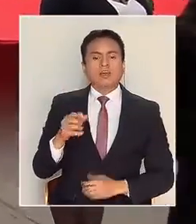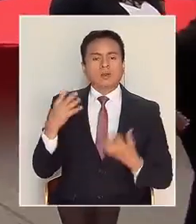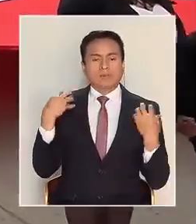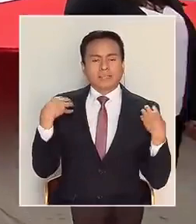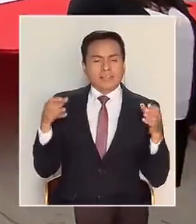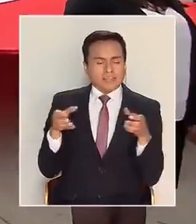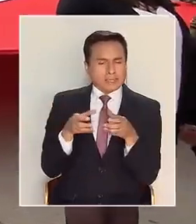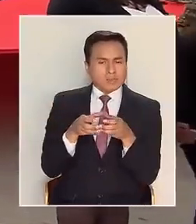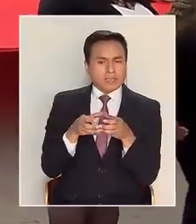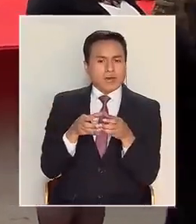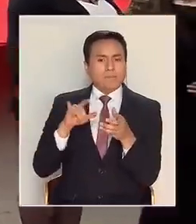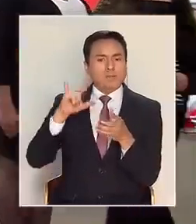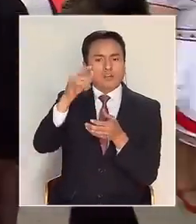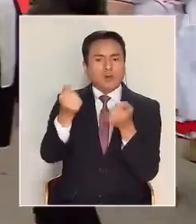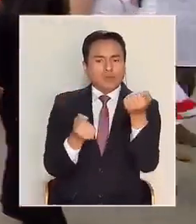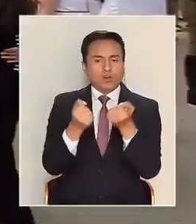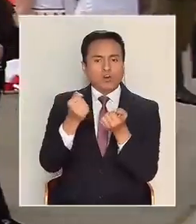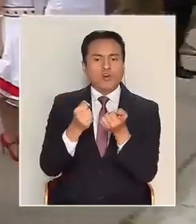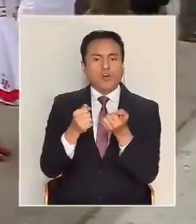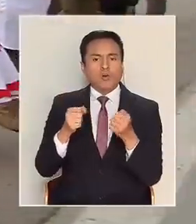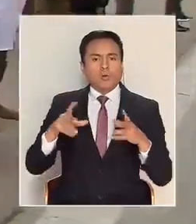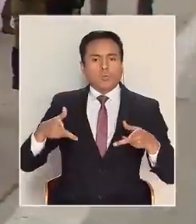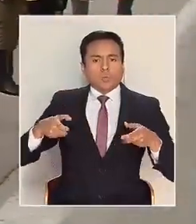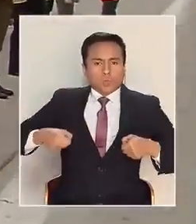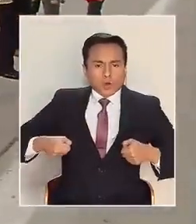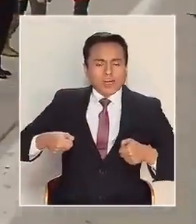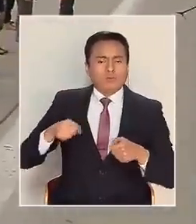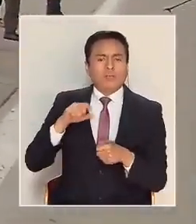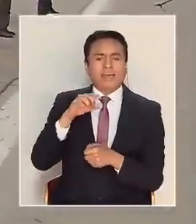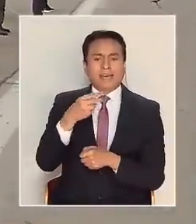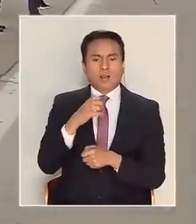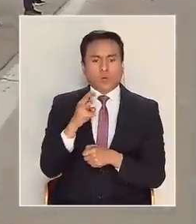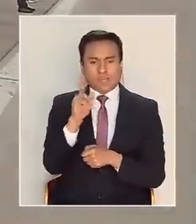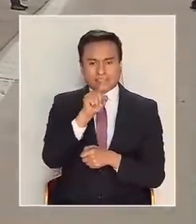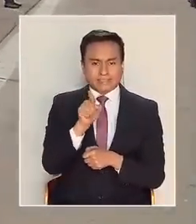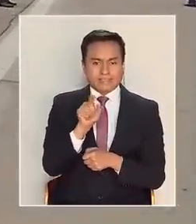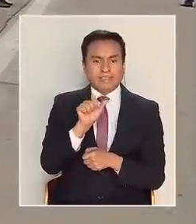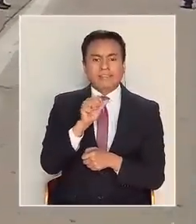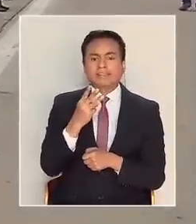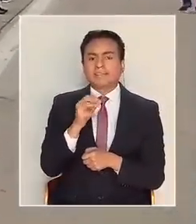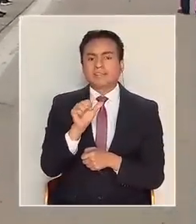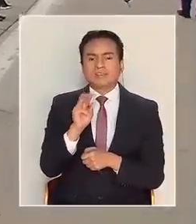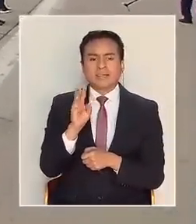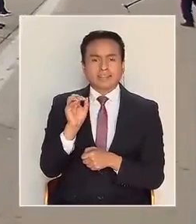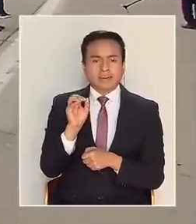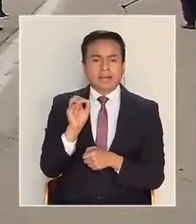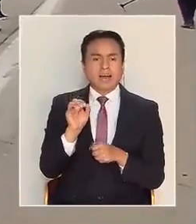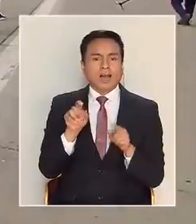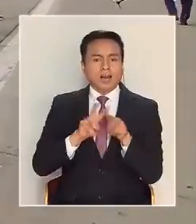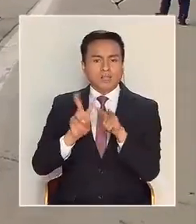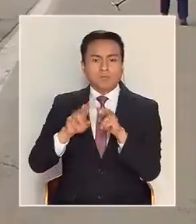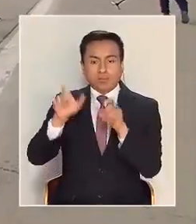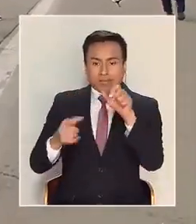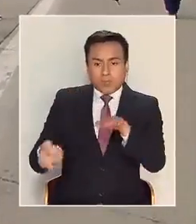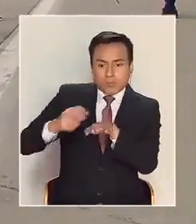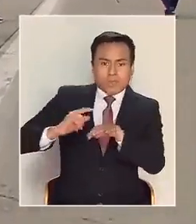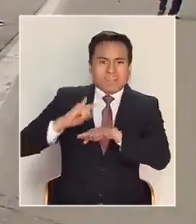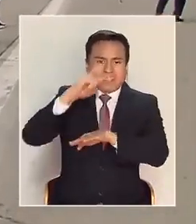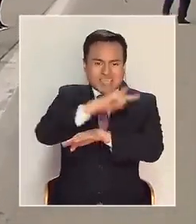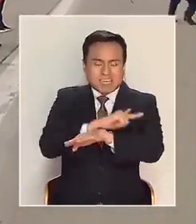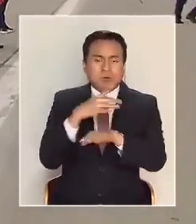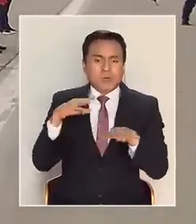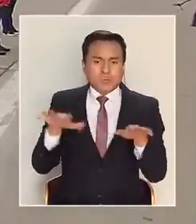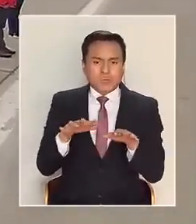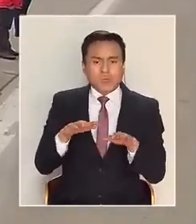escuadrilla, piloto de avión Hércules C-130. Ha realizado evacuaciones aeromédicas de pacientes